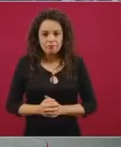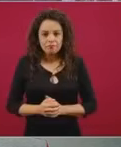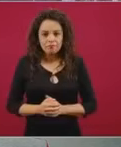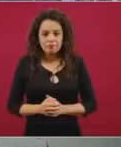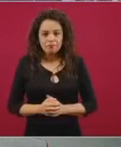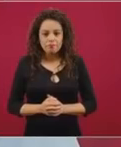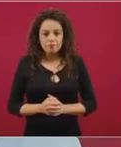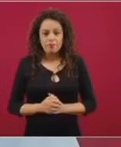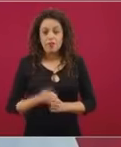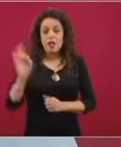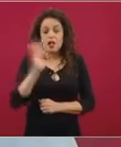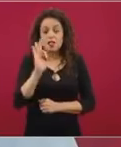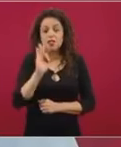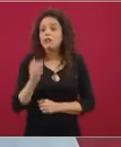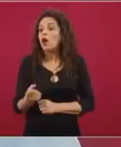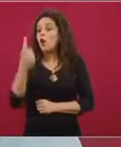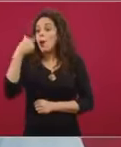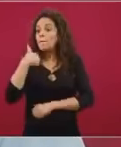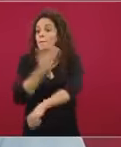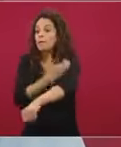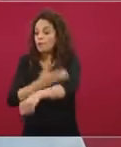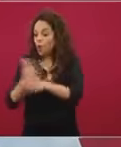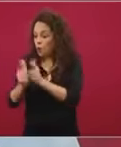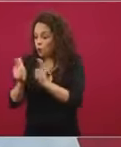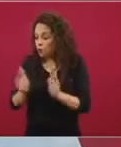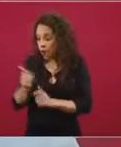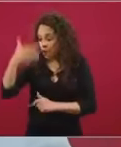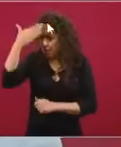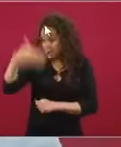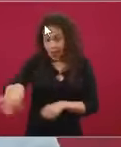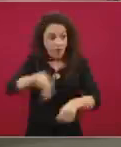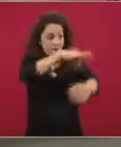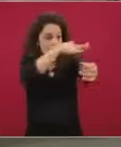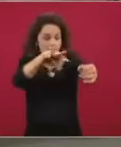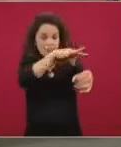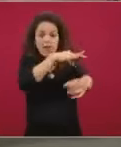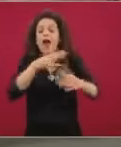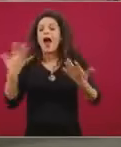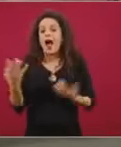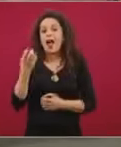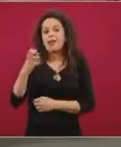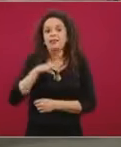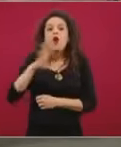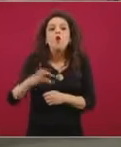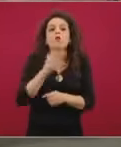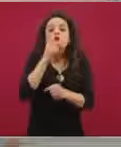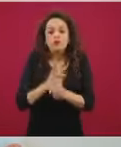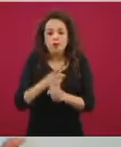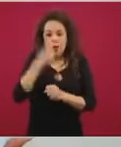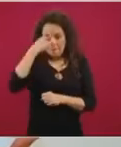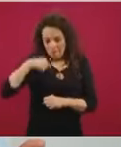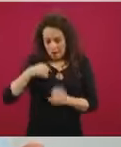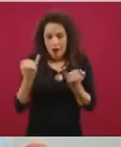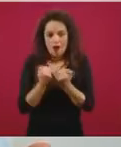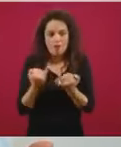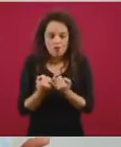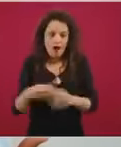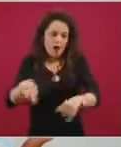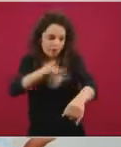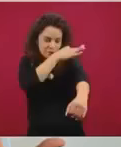el violín en el grupo si hubiera habido esa opción. Entonces lo que nosotros queremos es que exista la opción, que exista la posibilidad. Eso